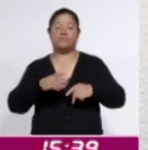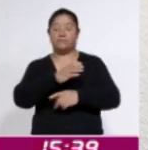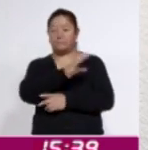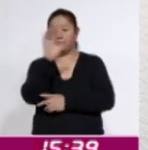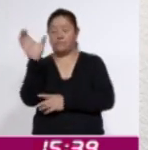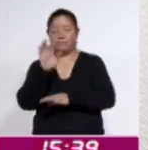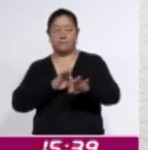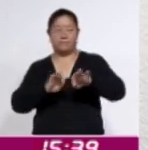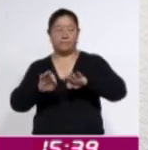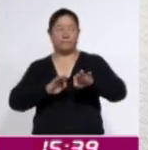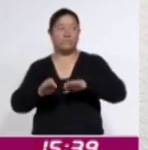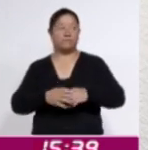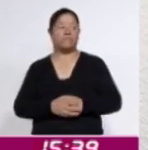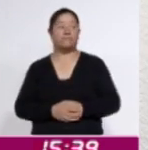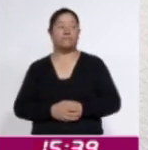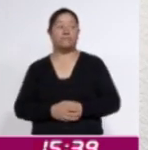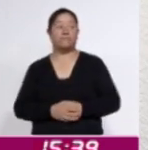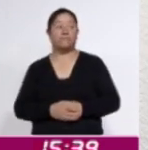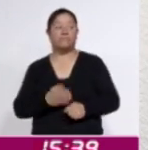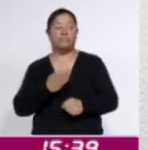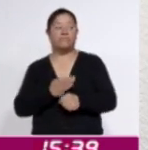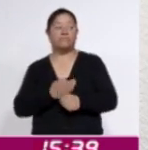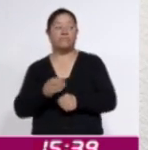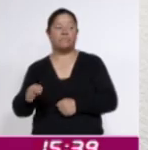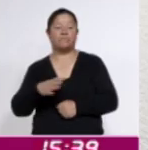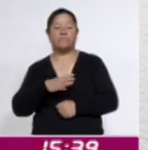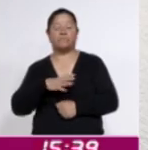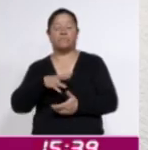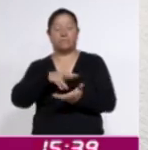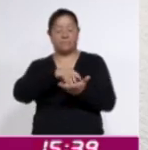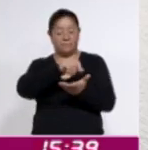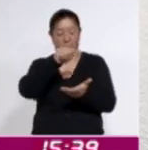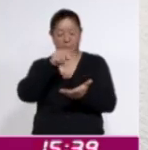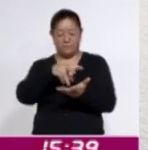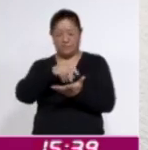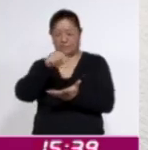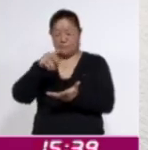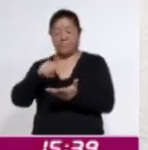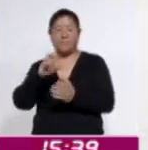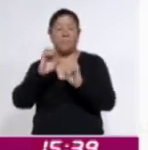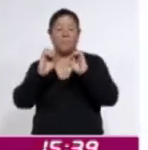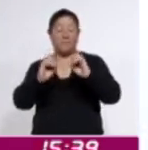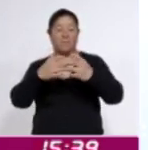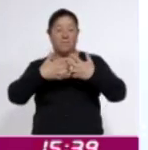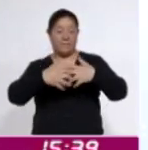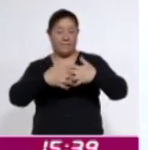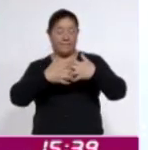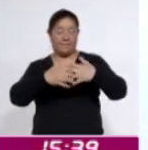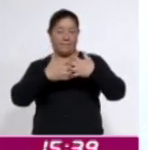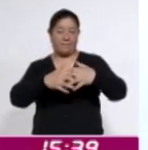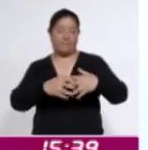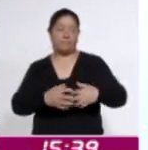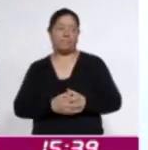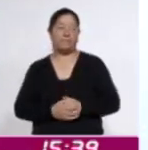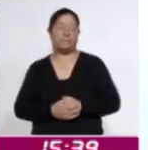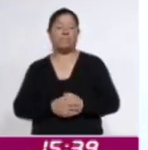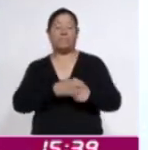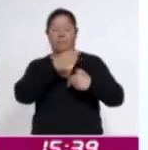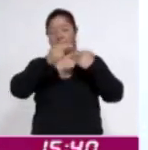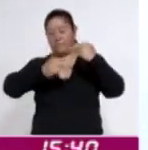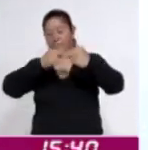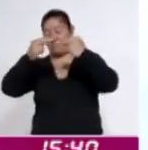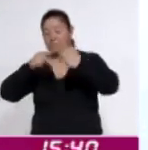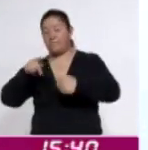están apegados al polvo o a las industrias. Señaló que la exposición